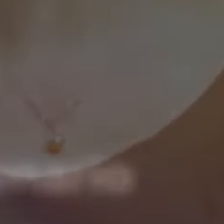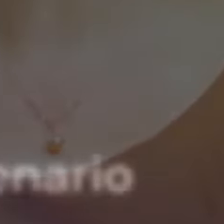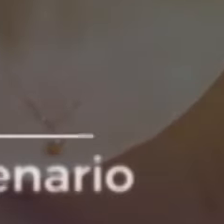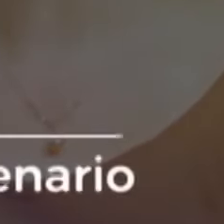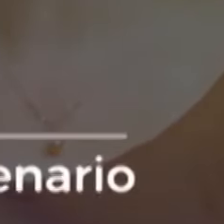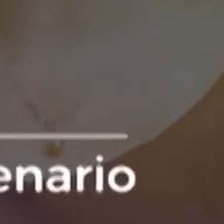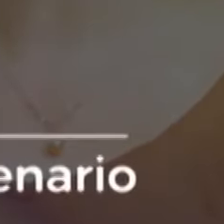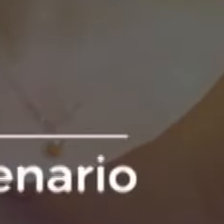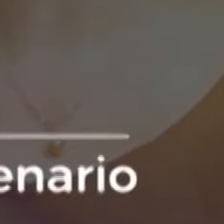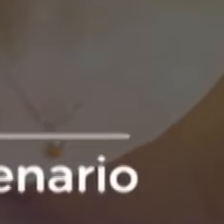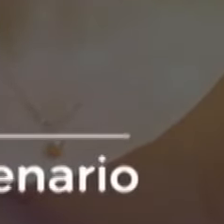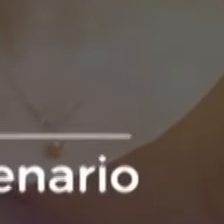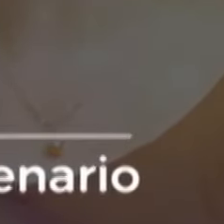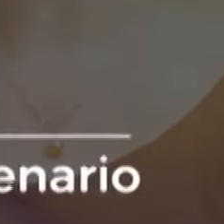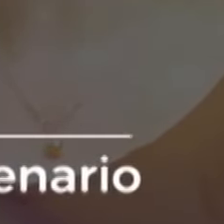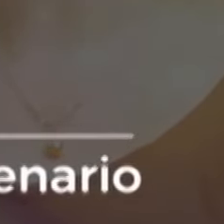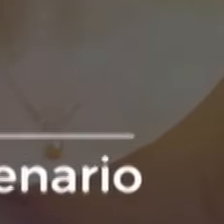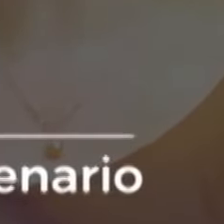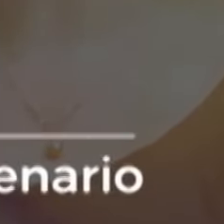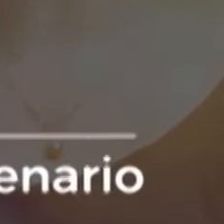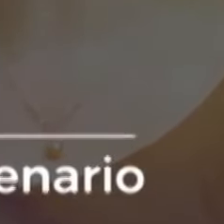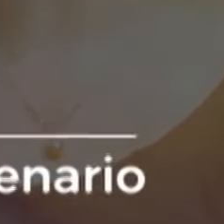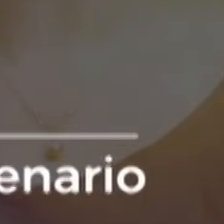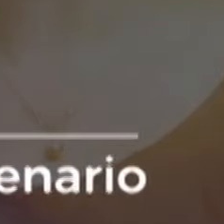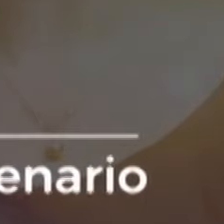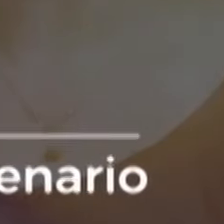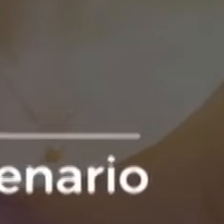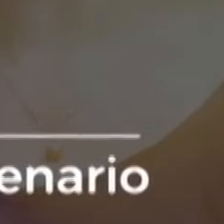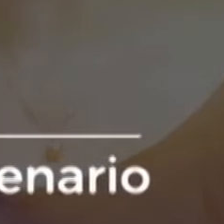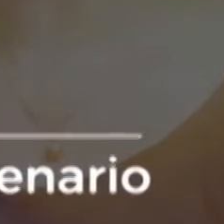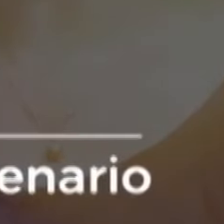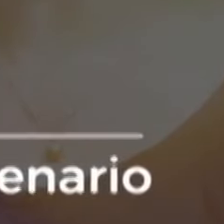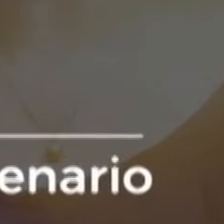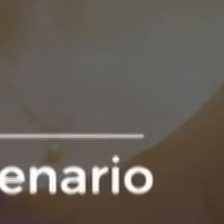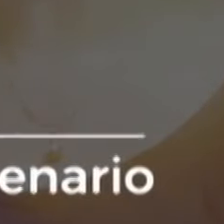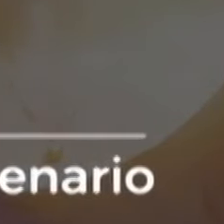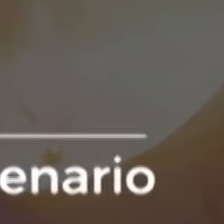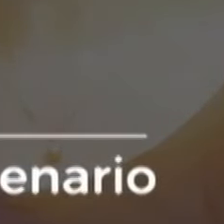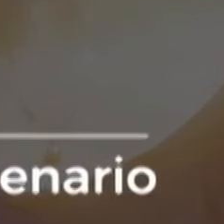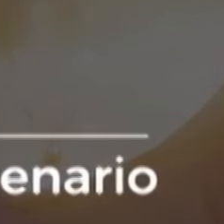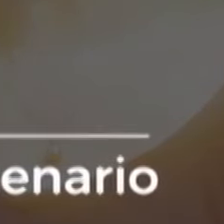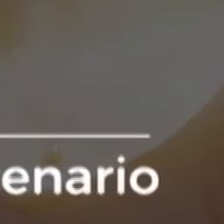noche y con repetición el sábado a las 8:30 de la noche.